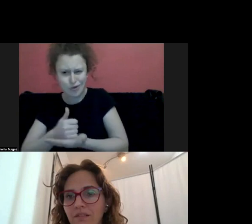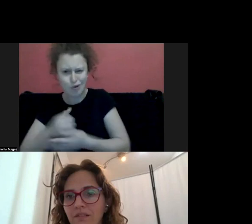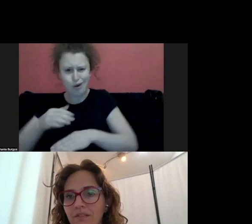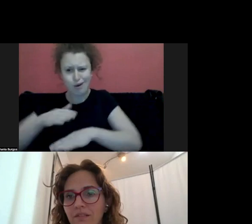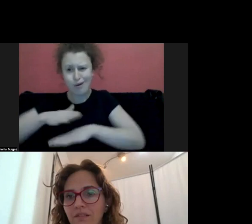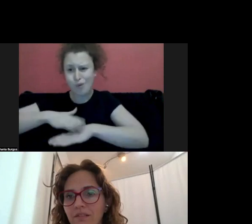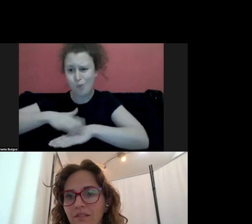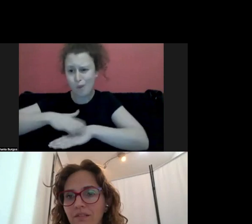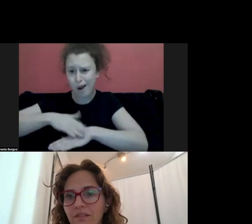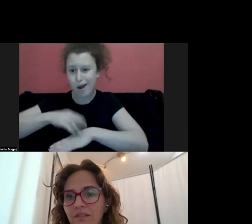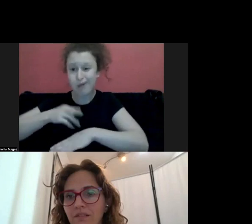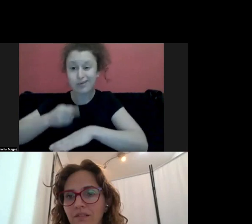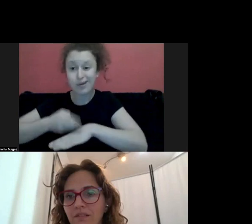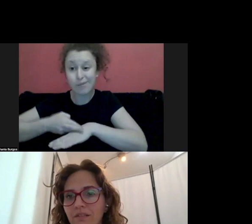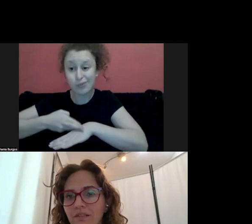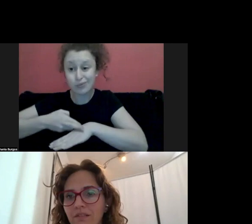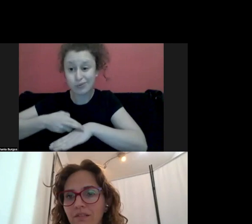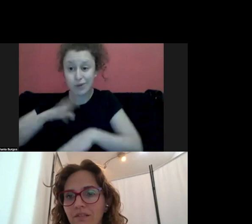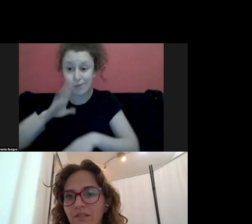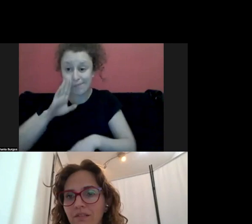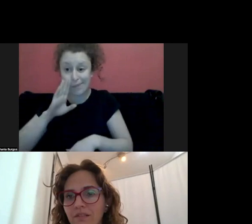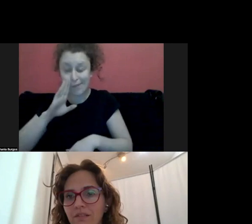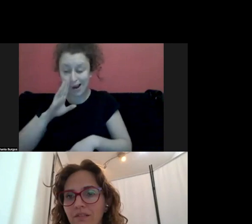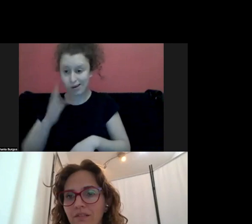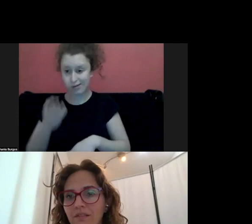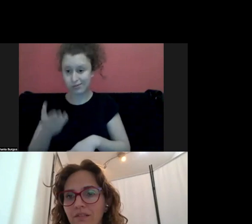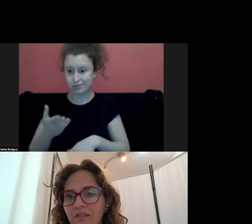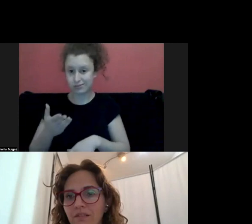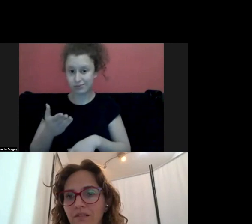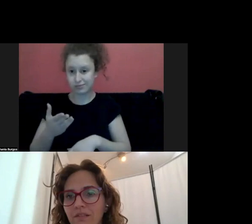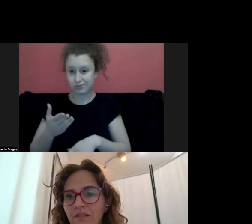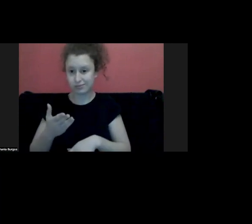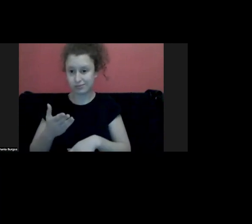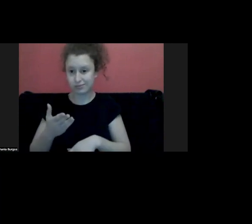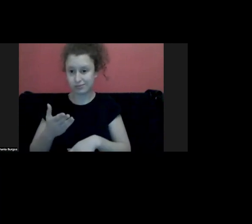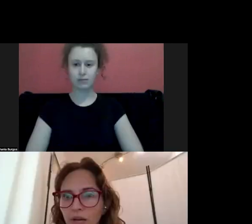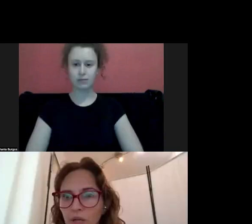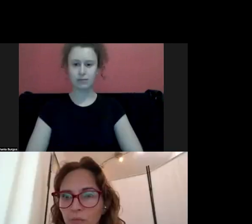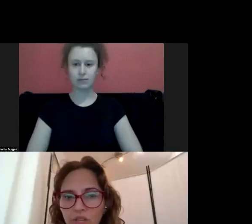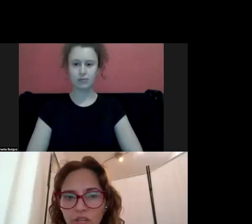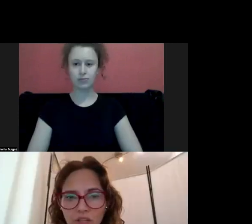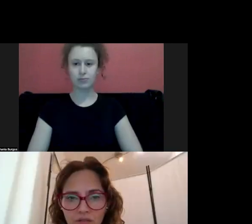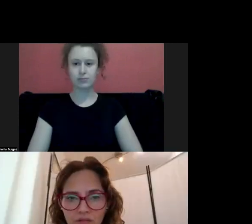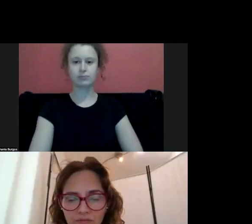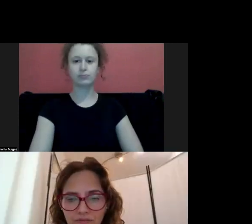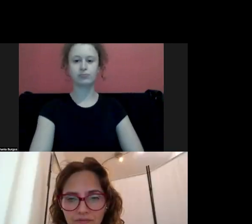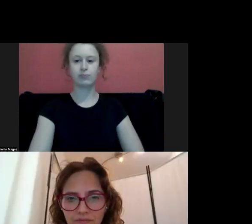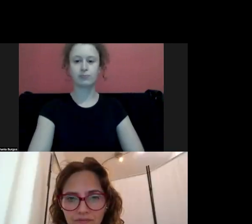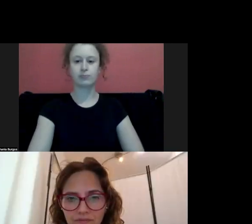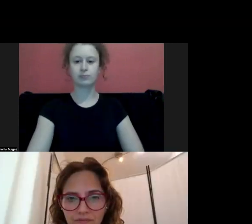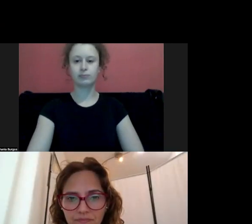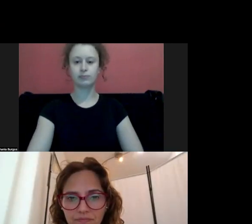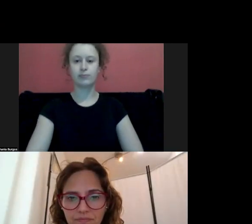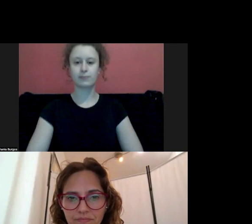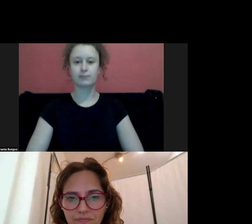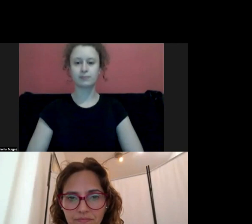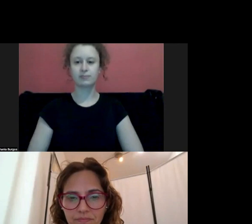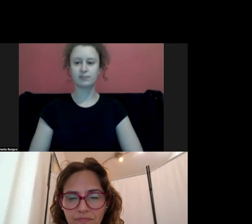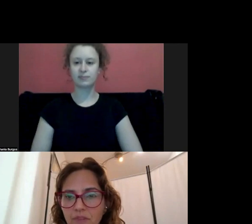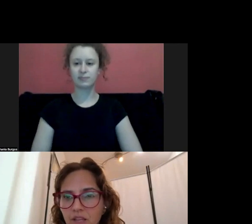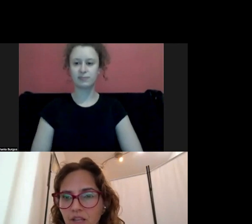a nosotros hoy en día. Este remanente todavía está. Bueno, pues,